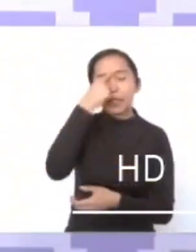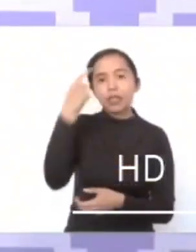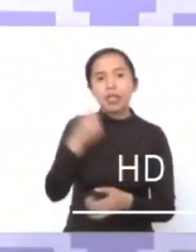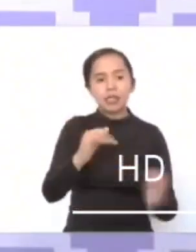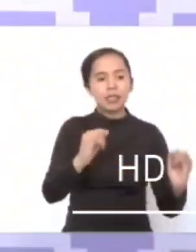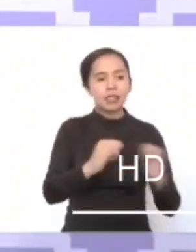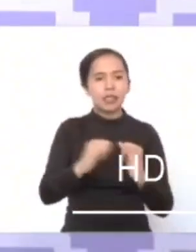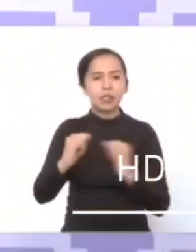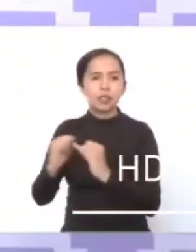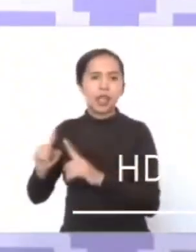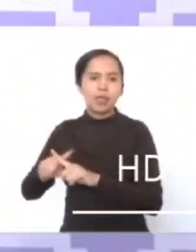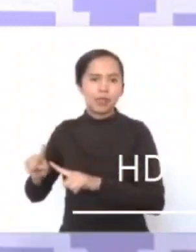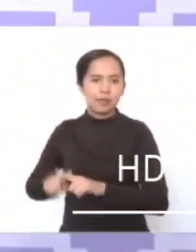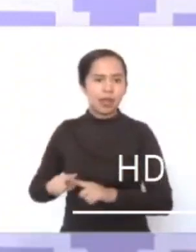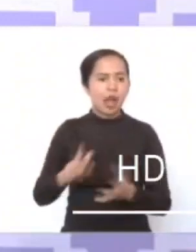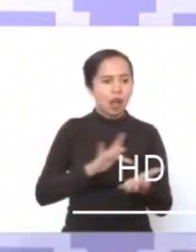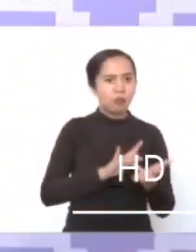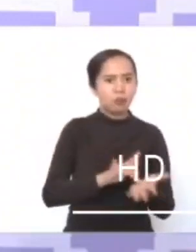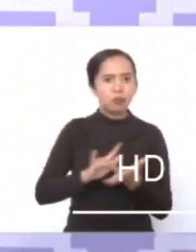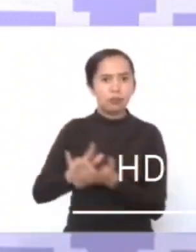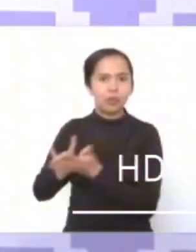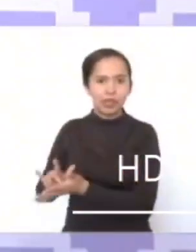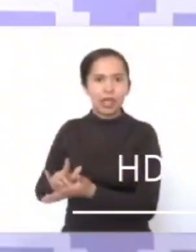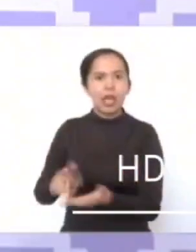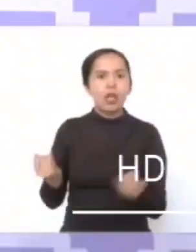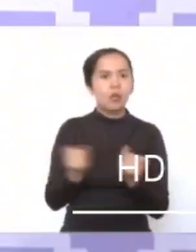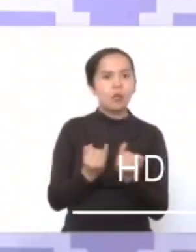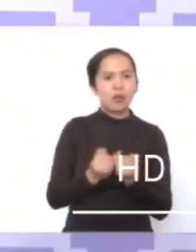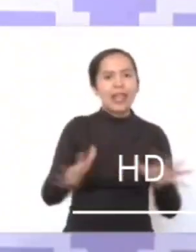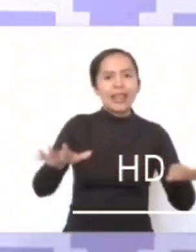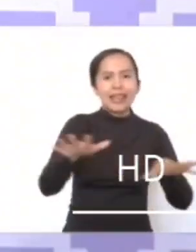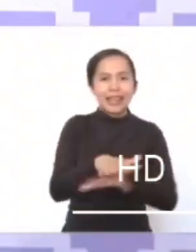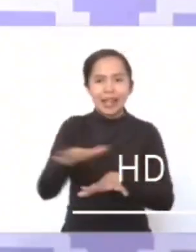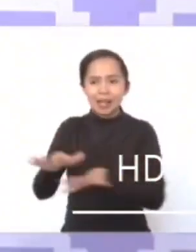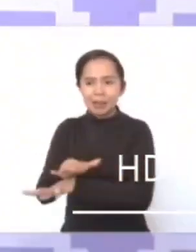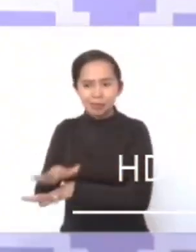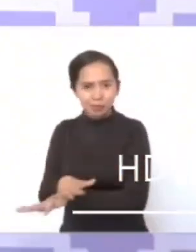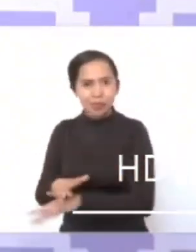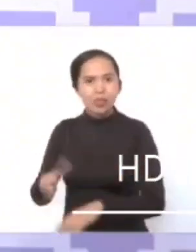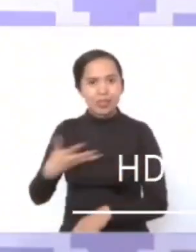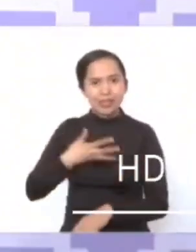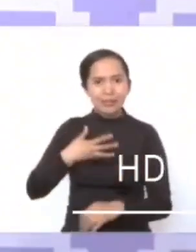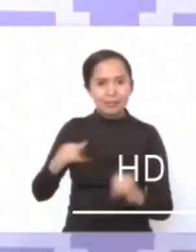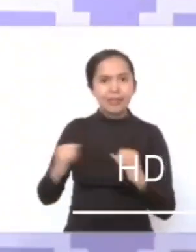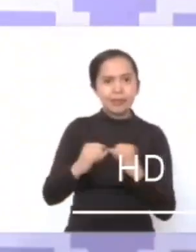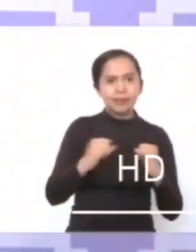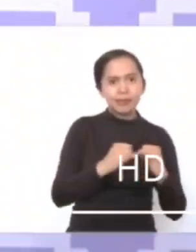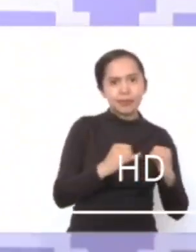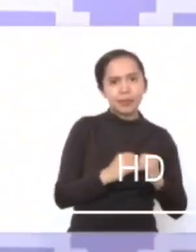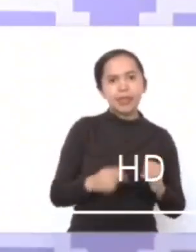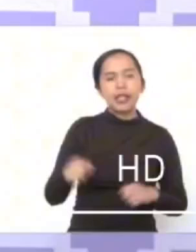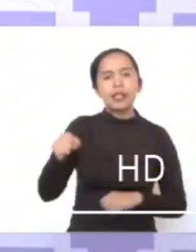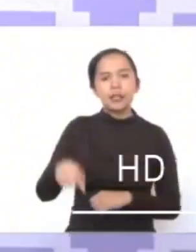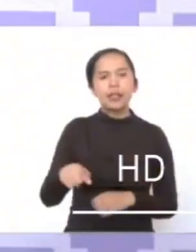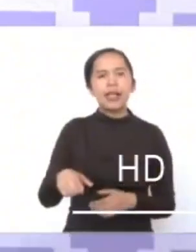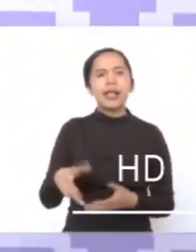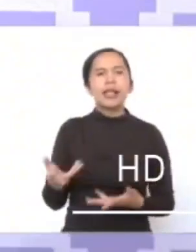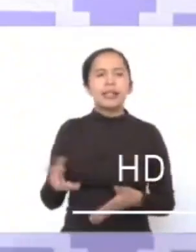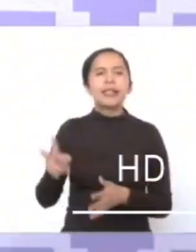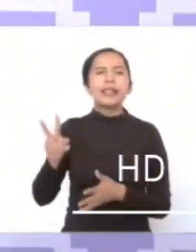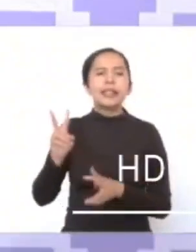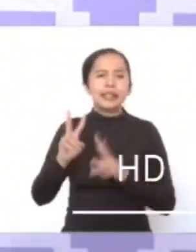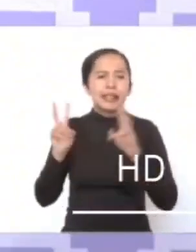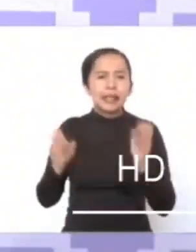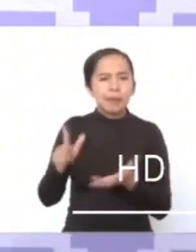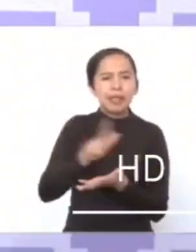instituciones y las acciones, transformación de nuestras instituciones, adecuaciones legales, en eso nos ha ayudado